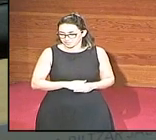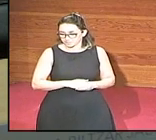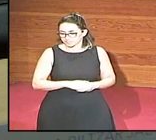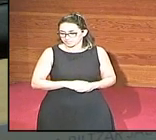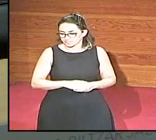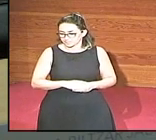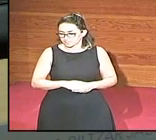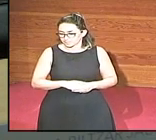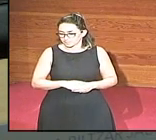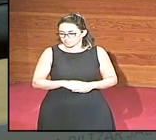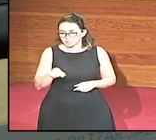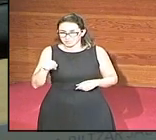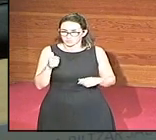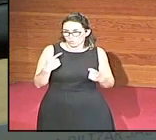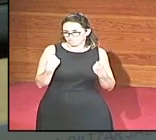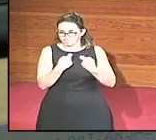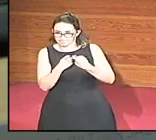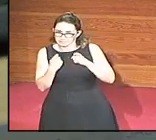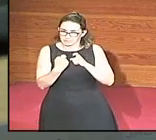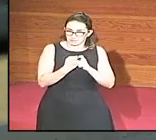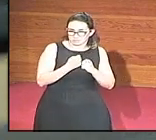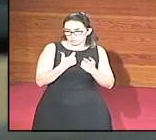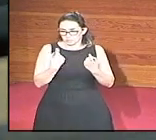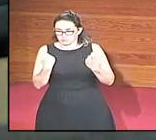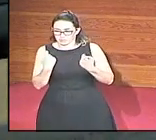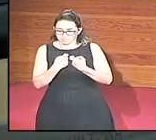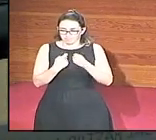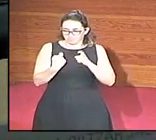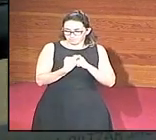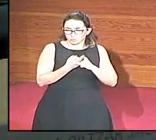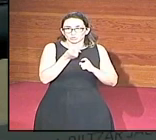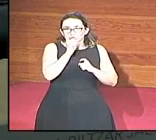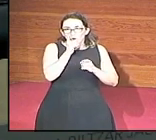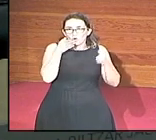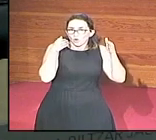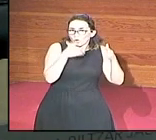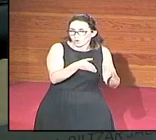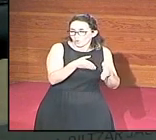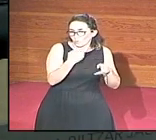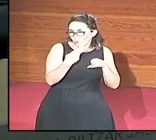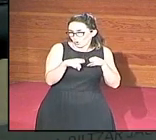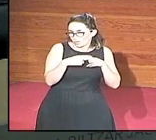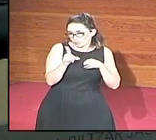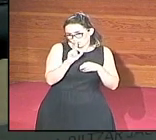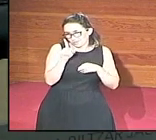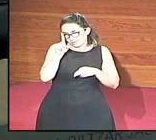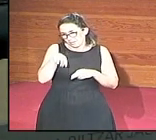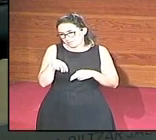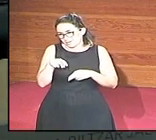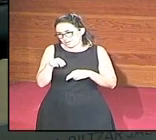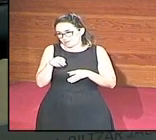Estas tensiones que ya van más allá de lo meramente político y se meten en lo